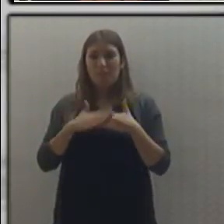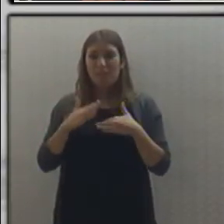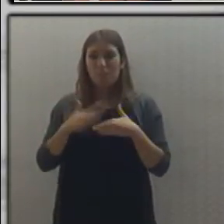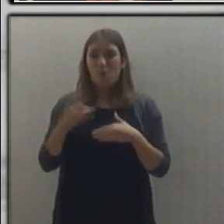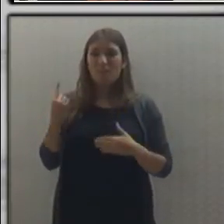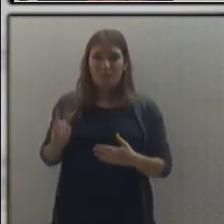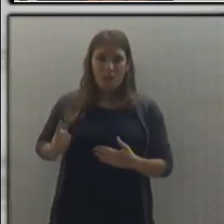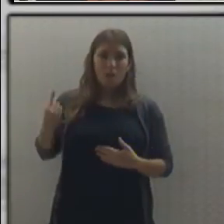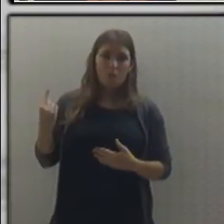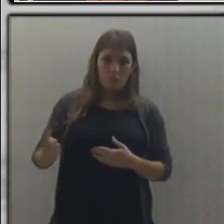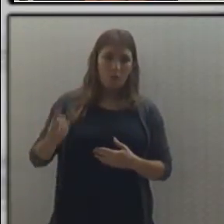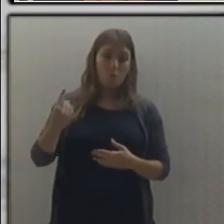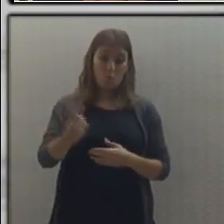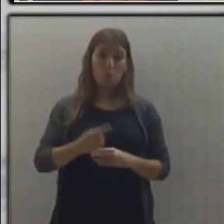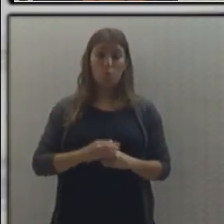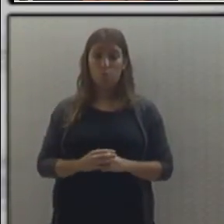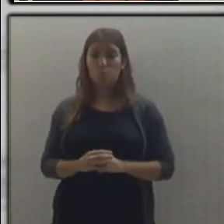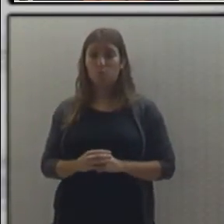intervención.